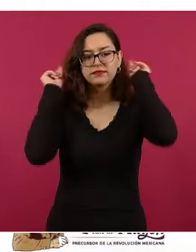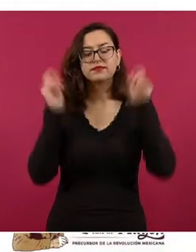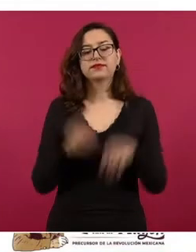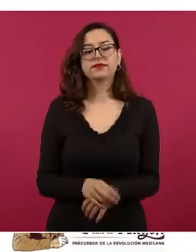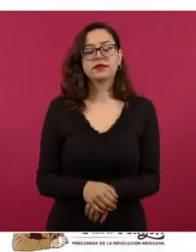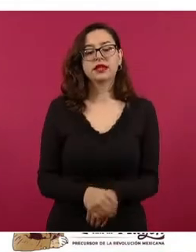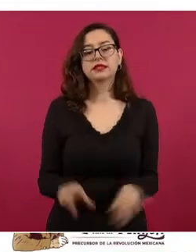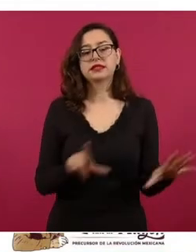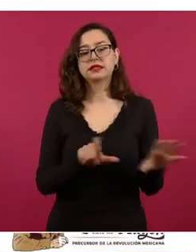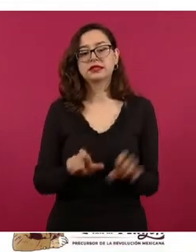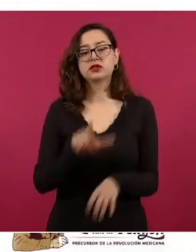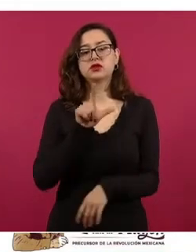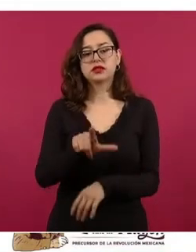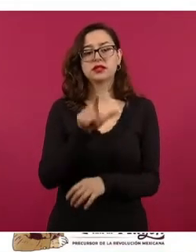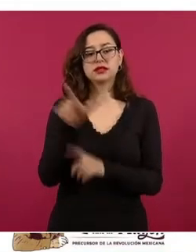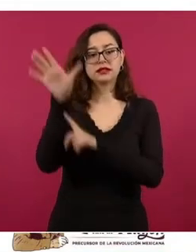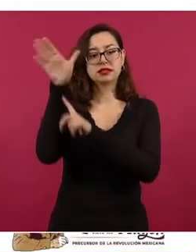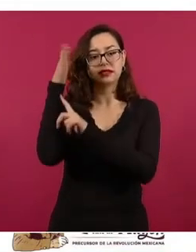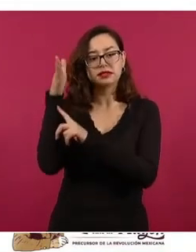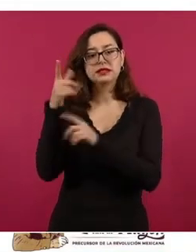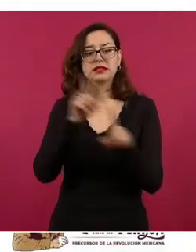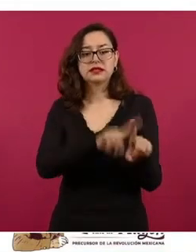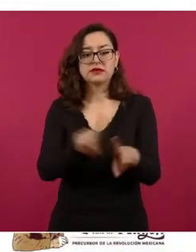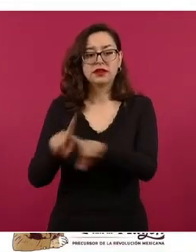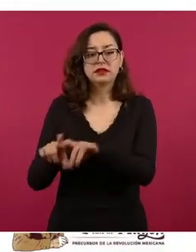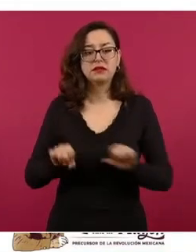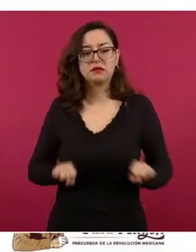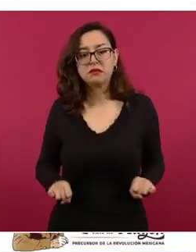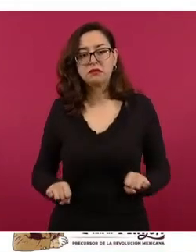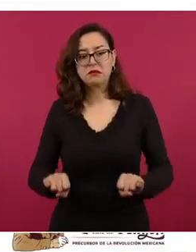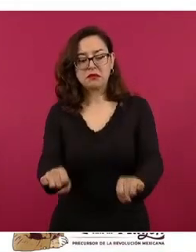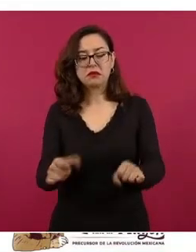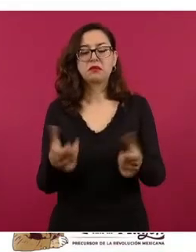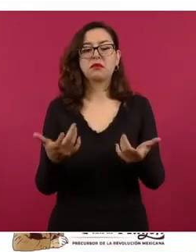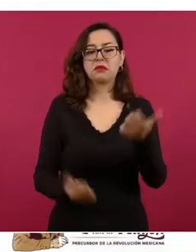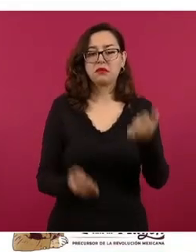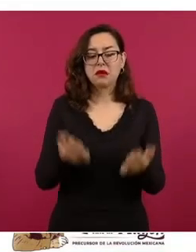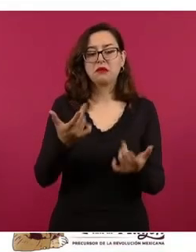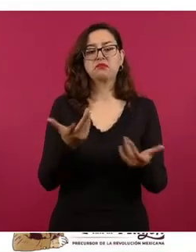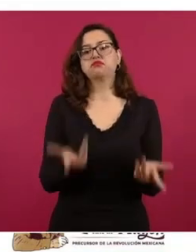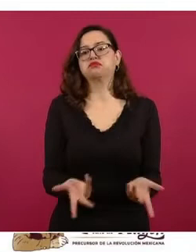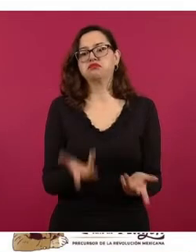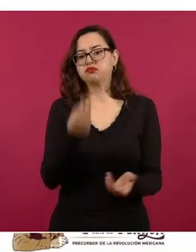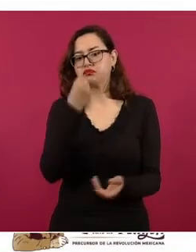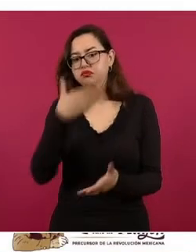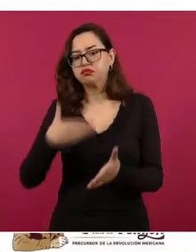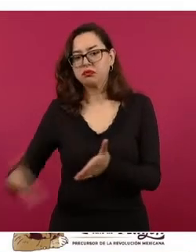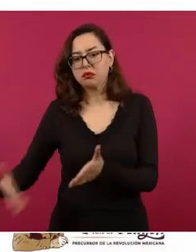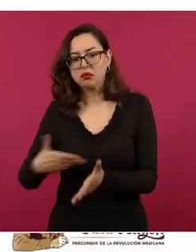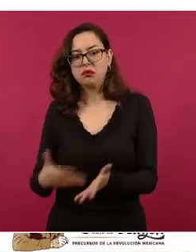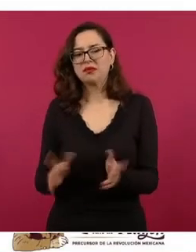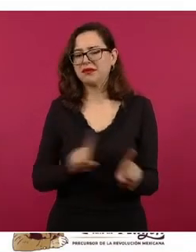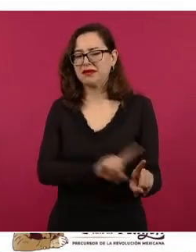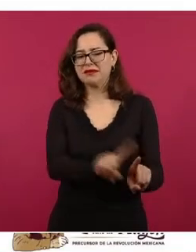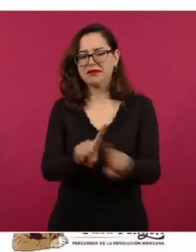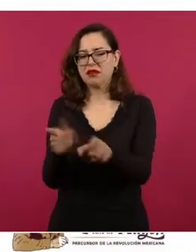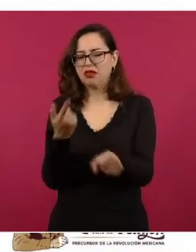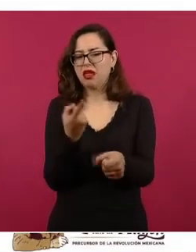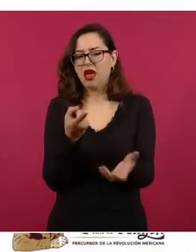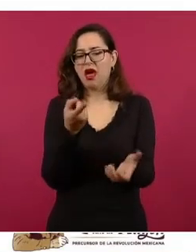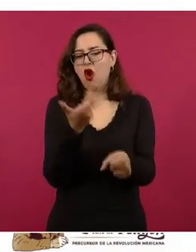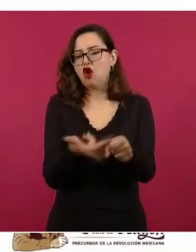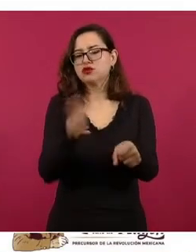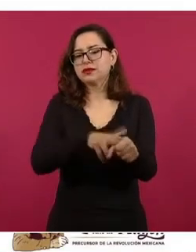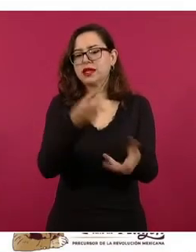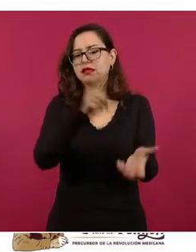717 paramédicos, es decir, laboratoristas, camilleros, conductores de ambulancia, preparadores de alimentos, nutrición y